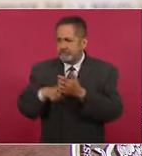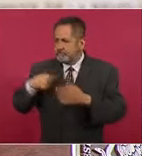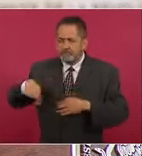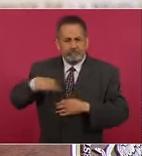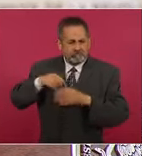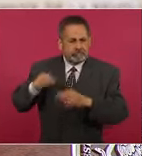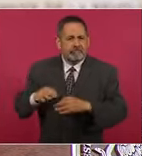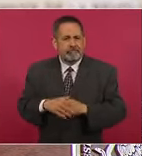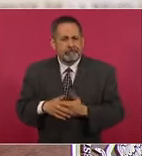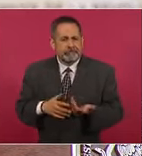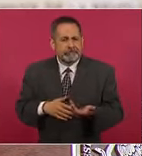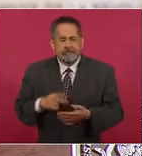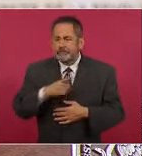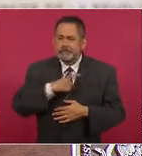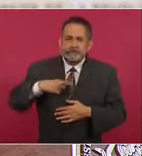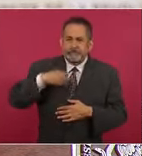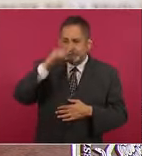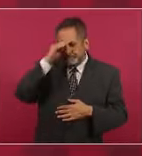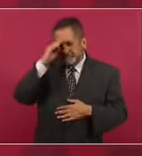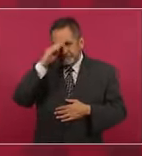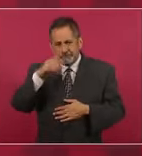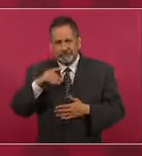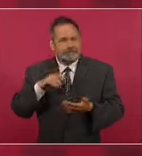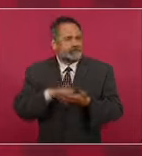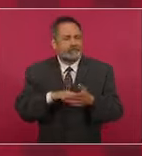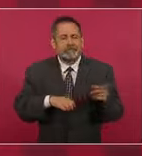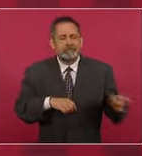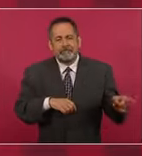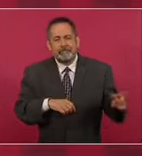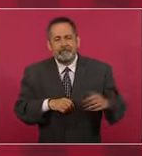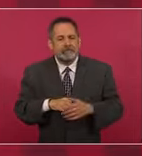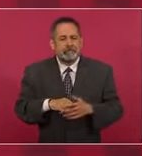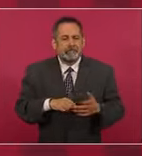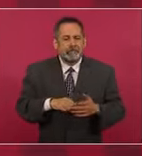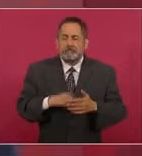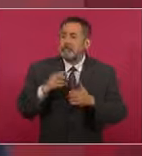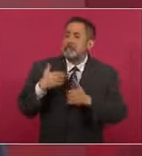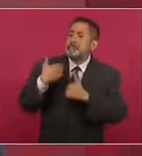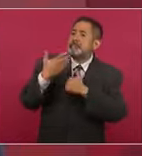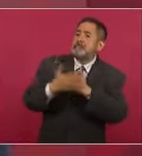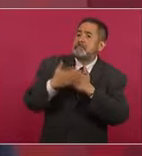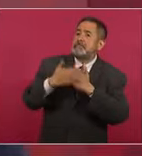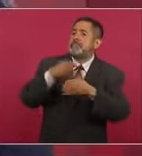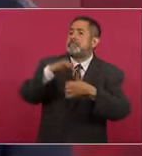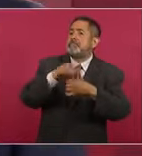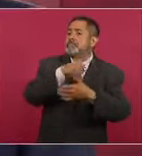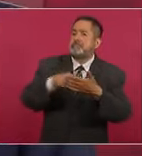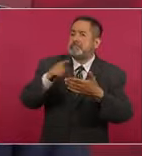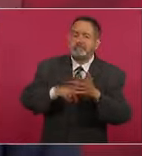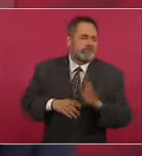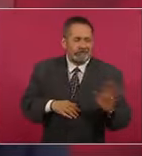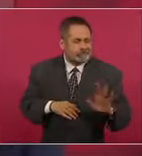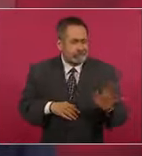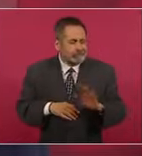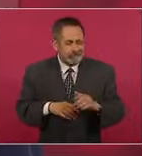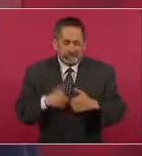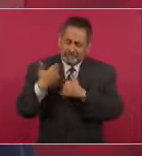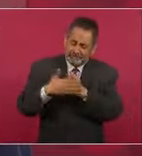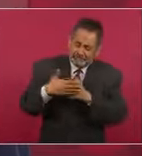no estar pensando, como alguien decía, en la próxima elección, sino en la próxima